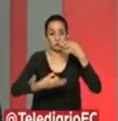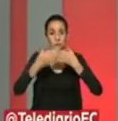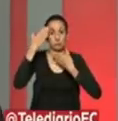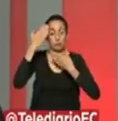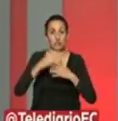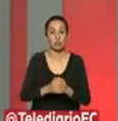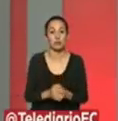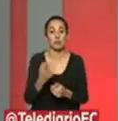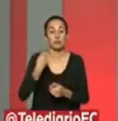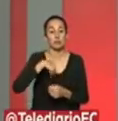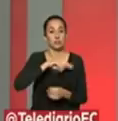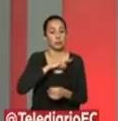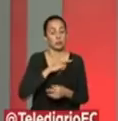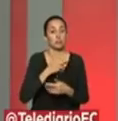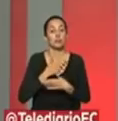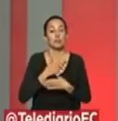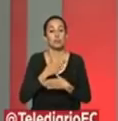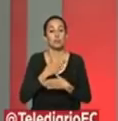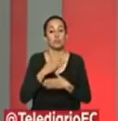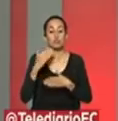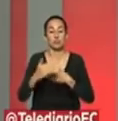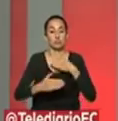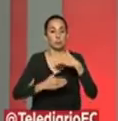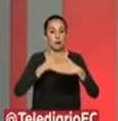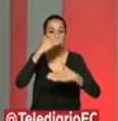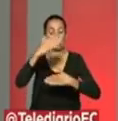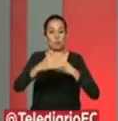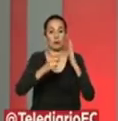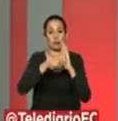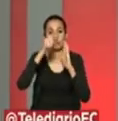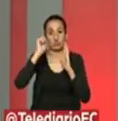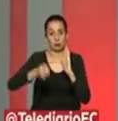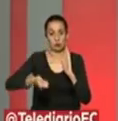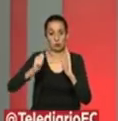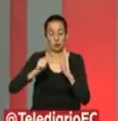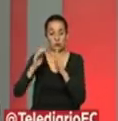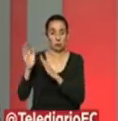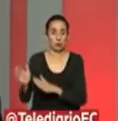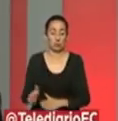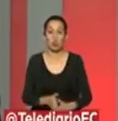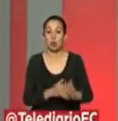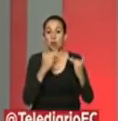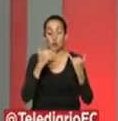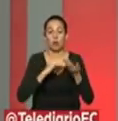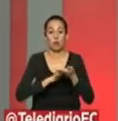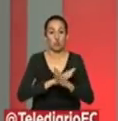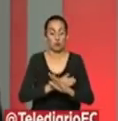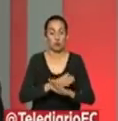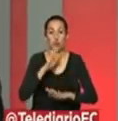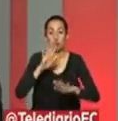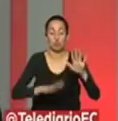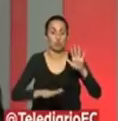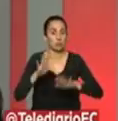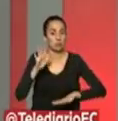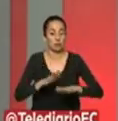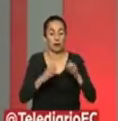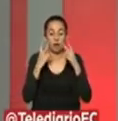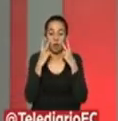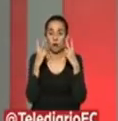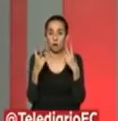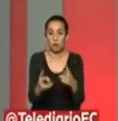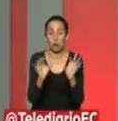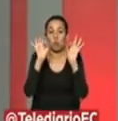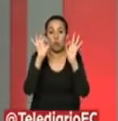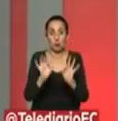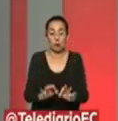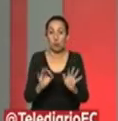finalmente nosotros, los legisladores, que nos convertimos en jueces, porque tendremos que dilucidar, luego de escuchar a las partes, luego de ver las pruebas de cargo